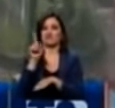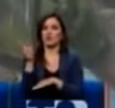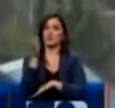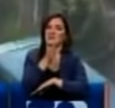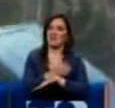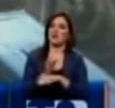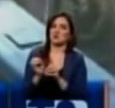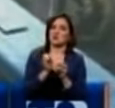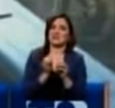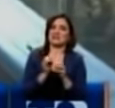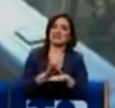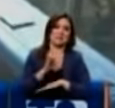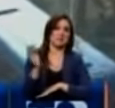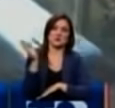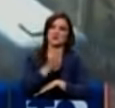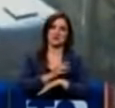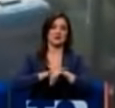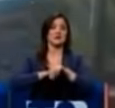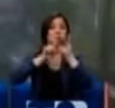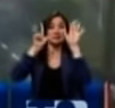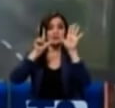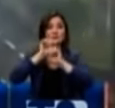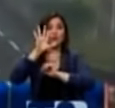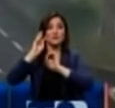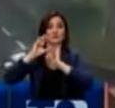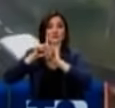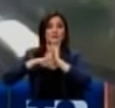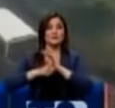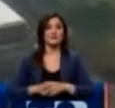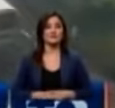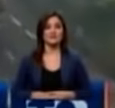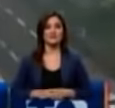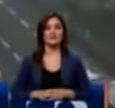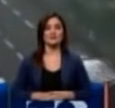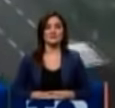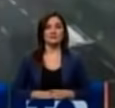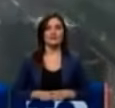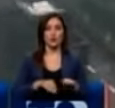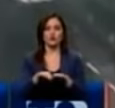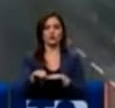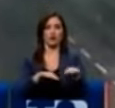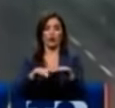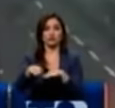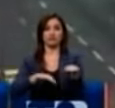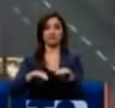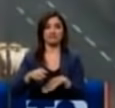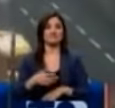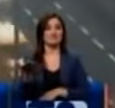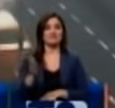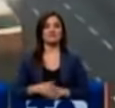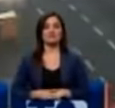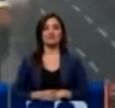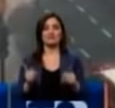tiene que organizarse. 7:56 del sector de San Blas en Quito, donde vemos ya bastante circulación vehicular. Nos vamos